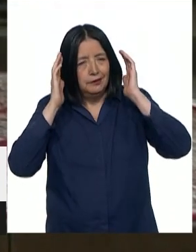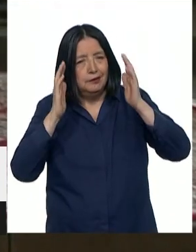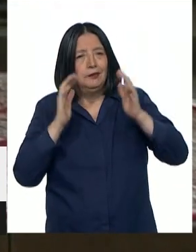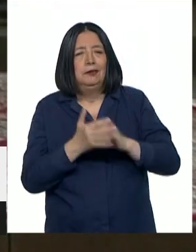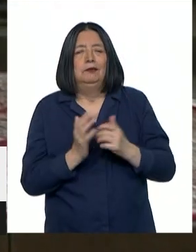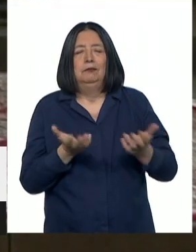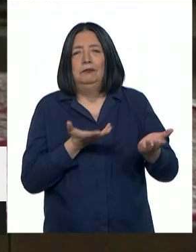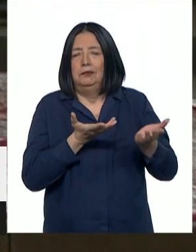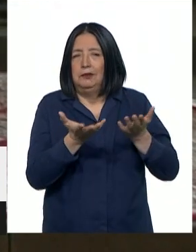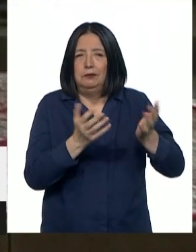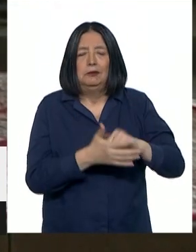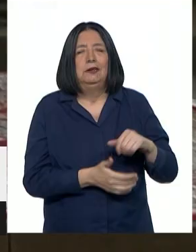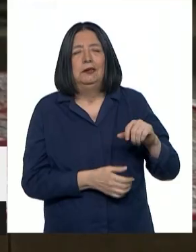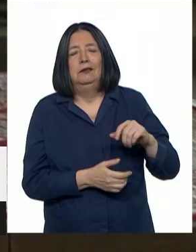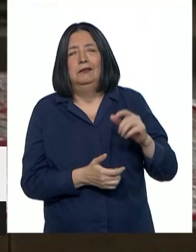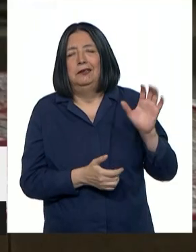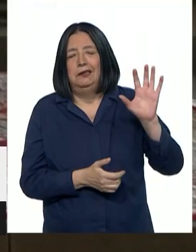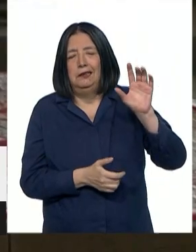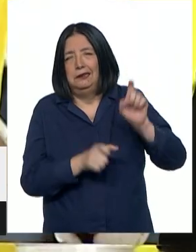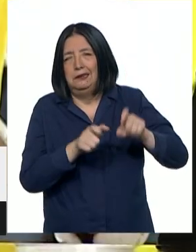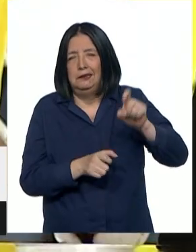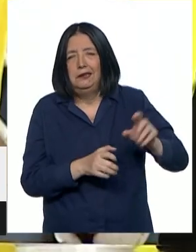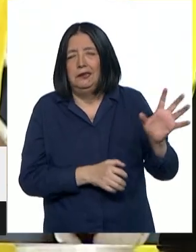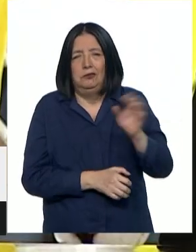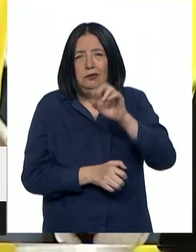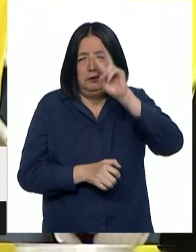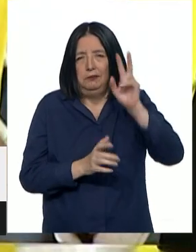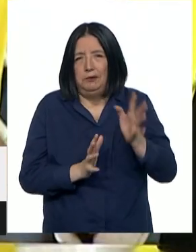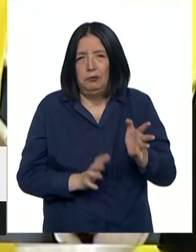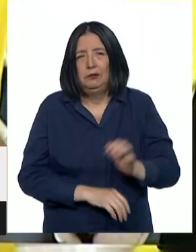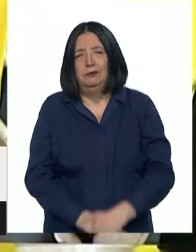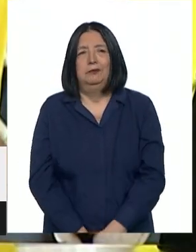las necesidades de toda nuestra población.